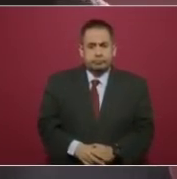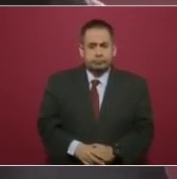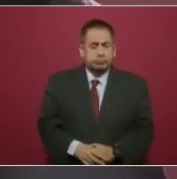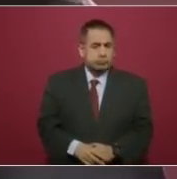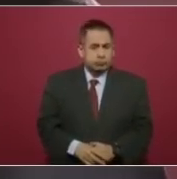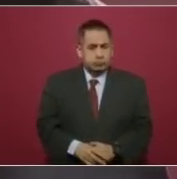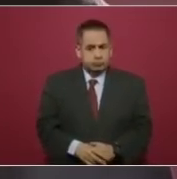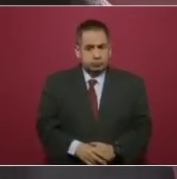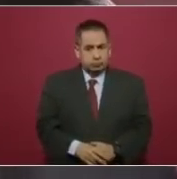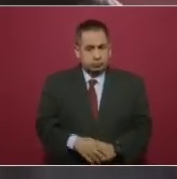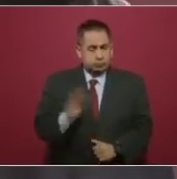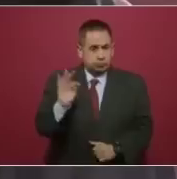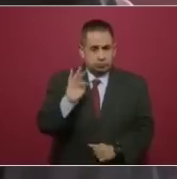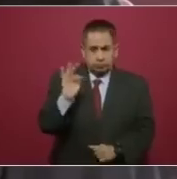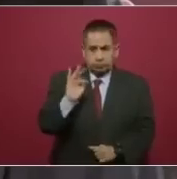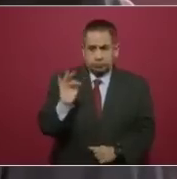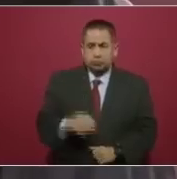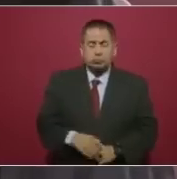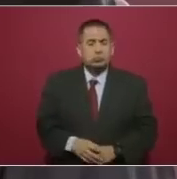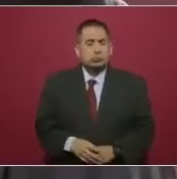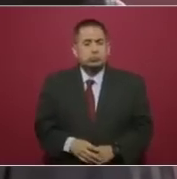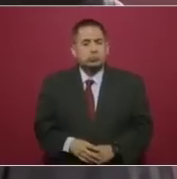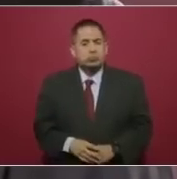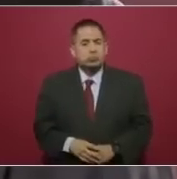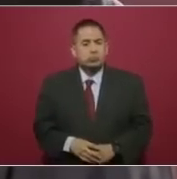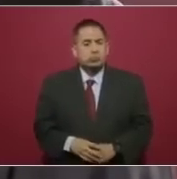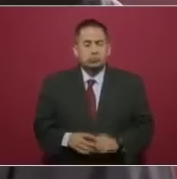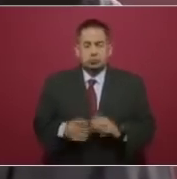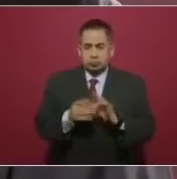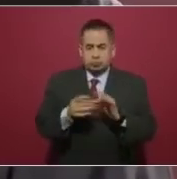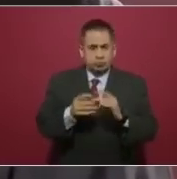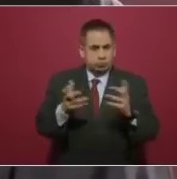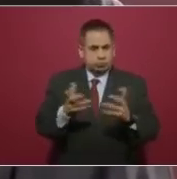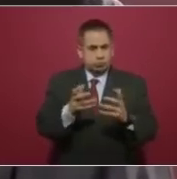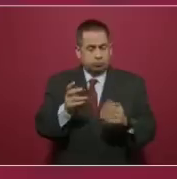Si es necesario, vamos a crear